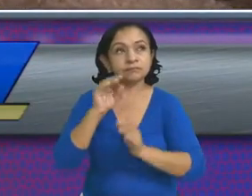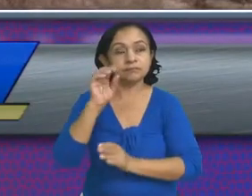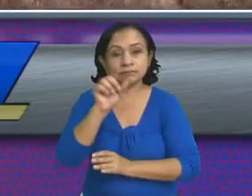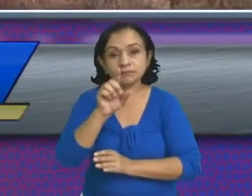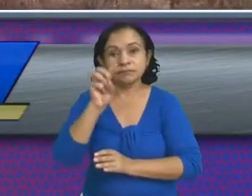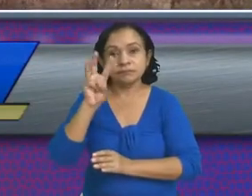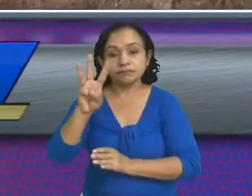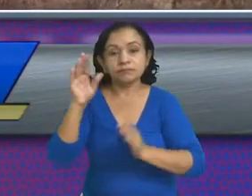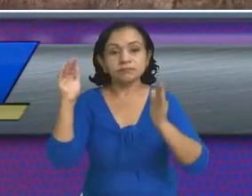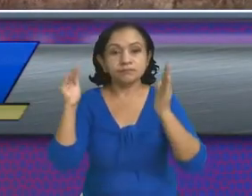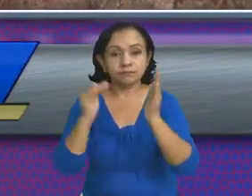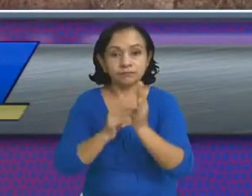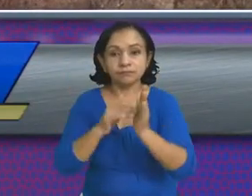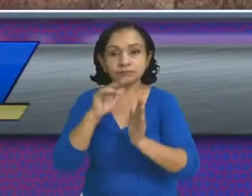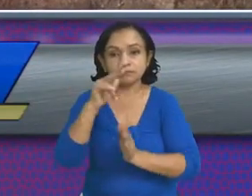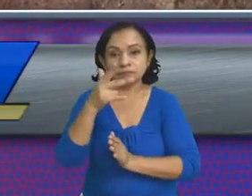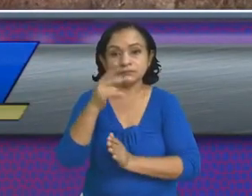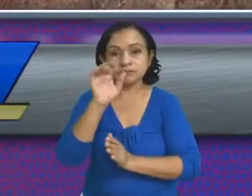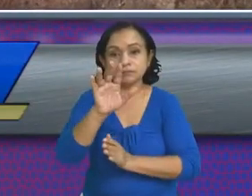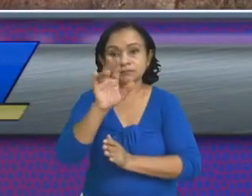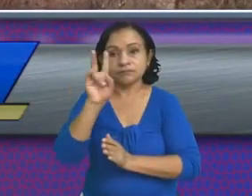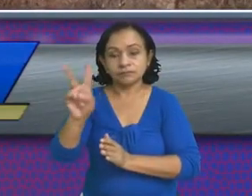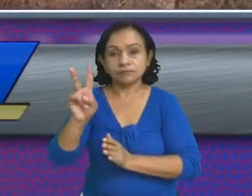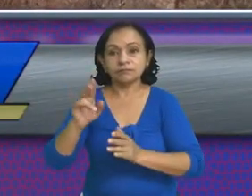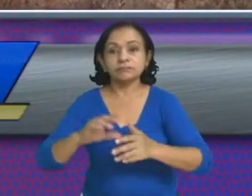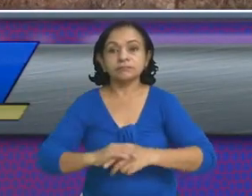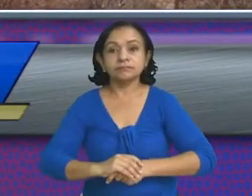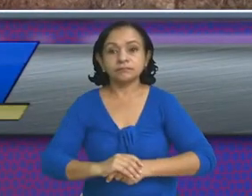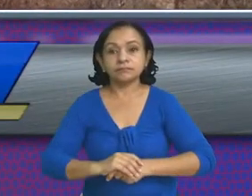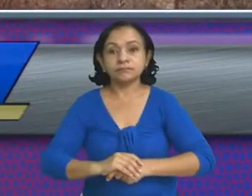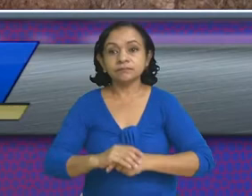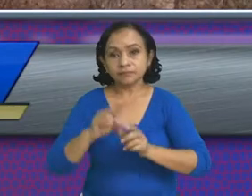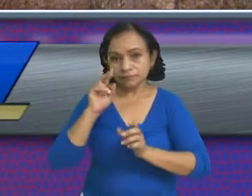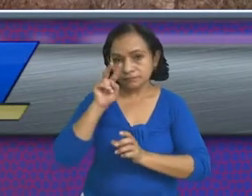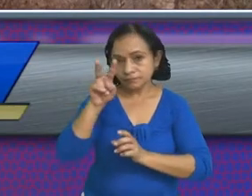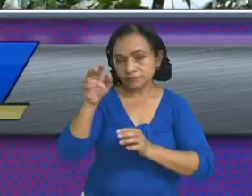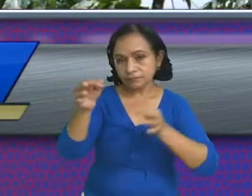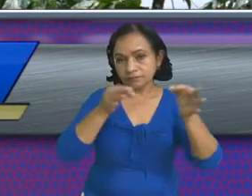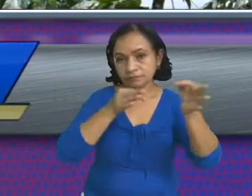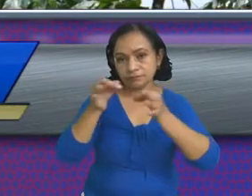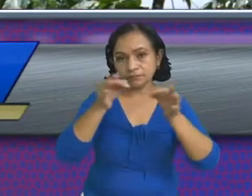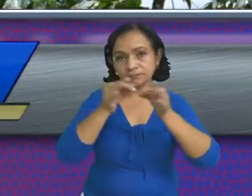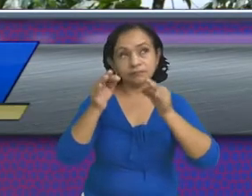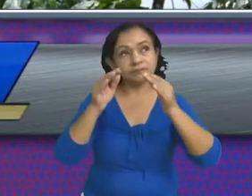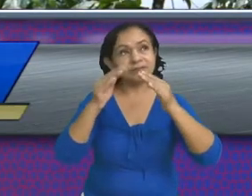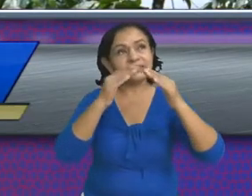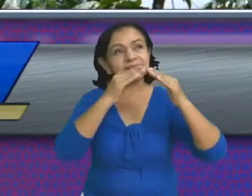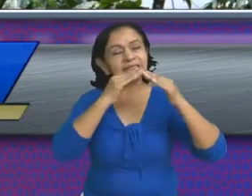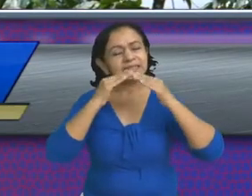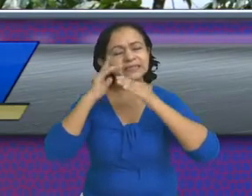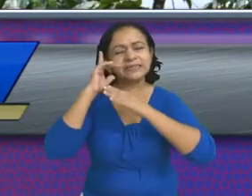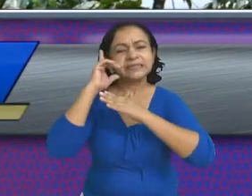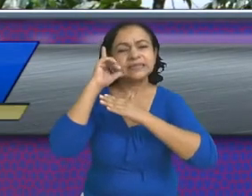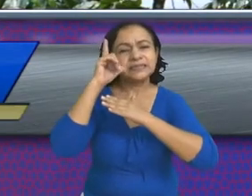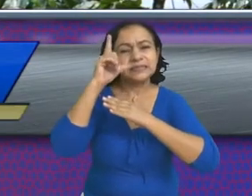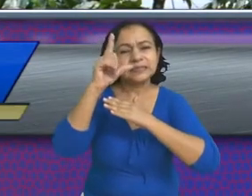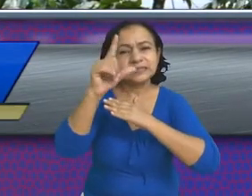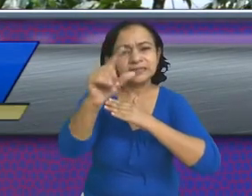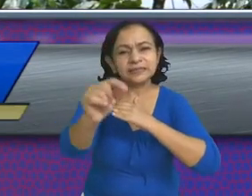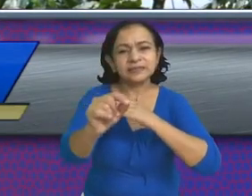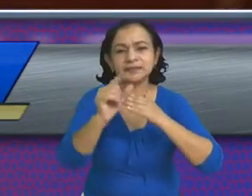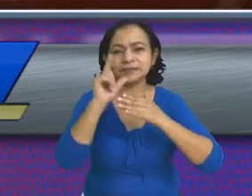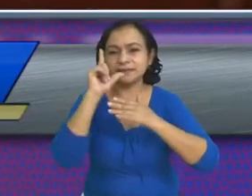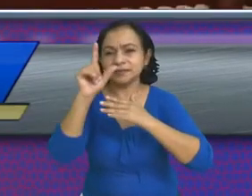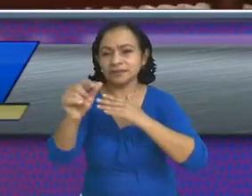13.852 que se tenían programados para este año. Ahí están en pantalla precisamente lo que usted mencionaba, comunidades alejadas de los centros